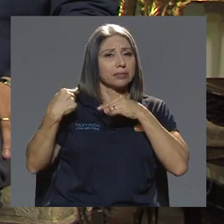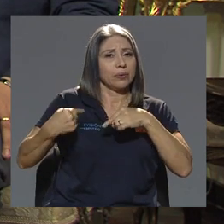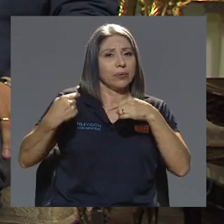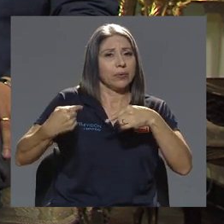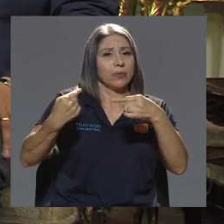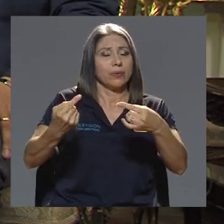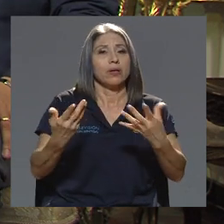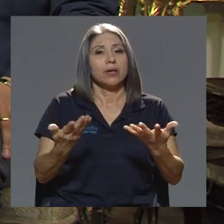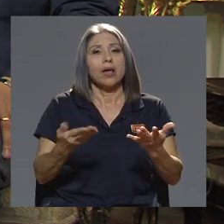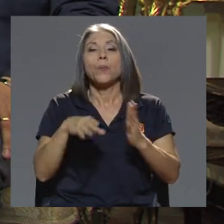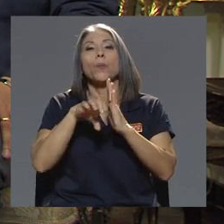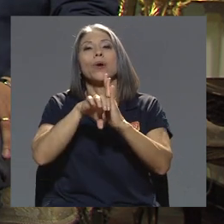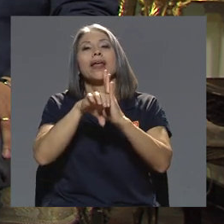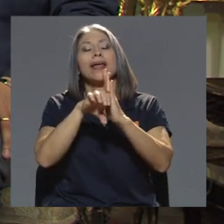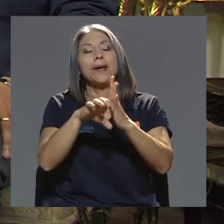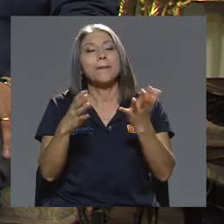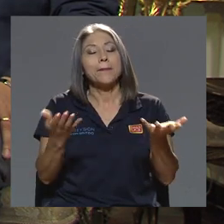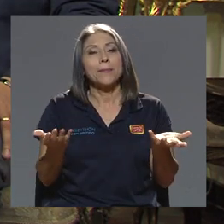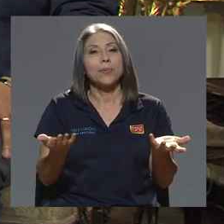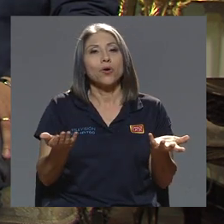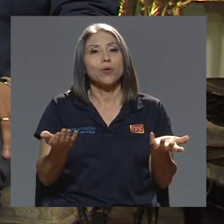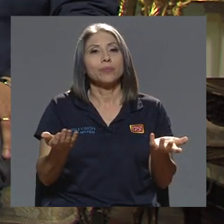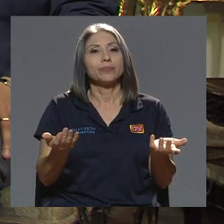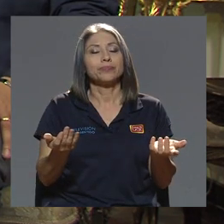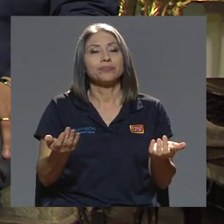por ejemplo, venían aquí,